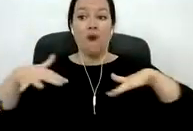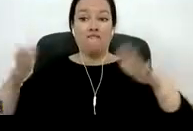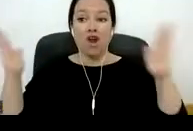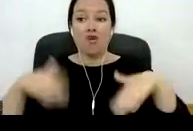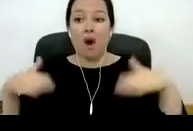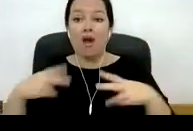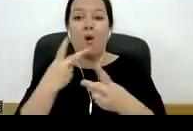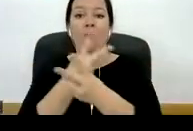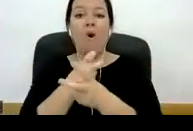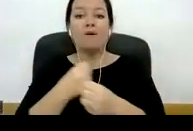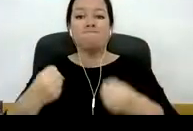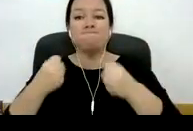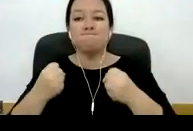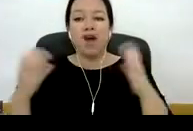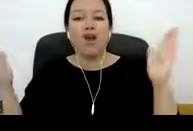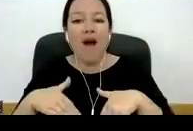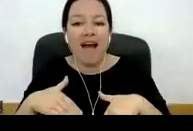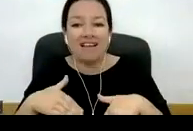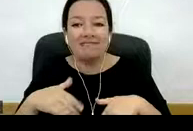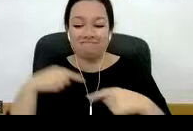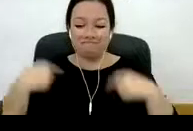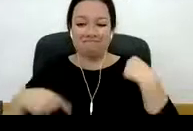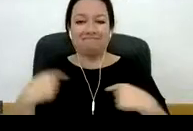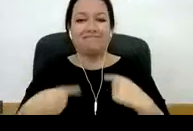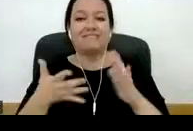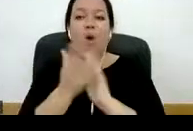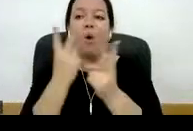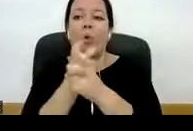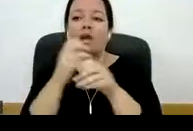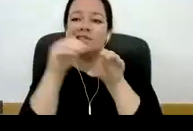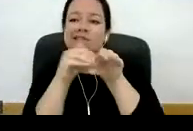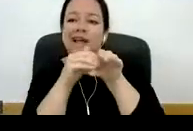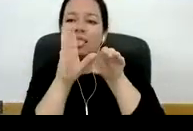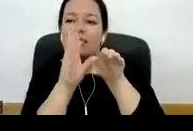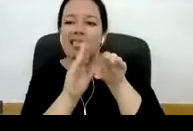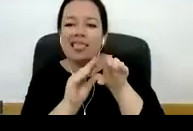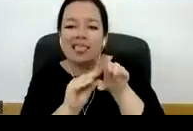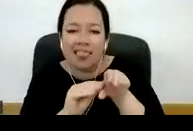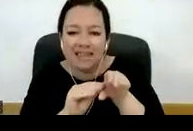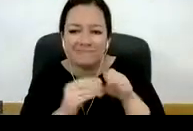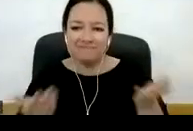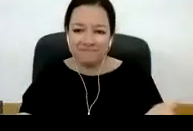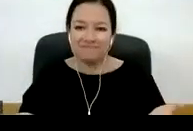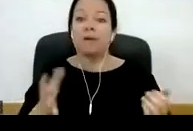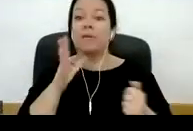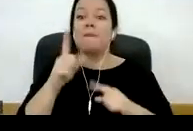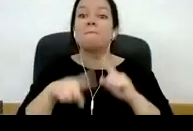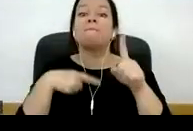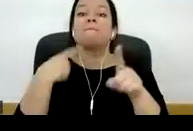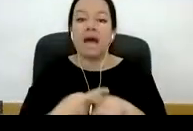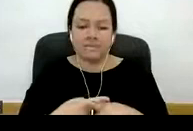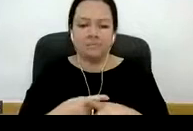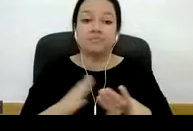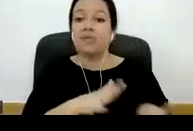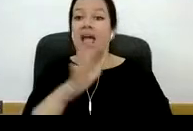correctamente, que el calcio vaya donde tiene que ir y que aumente la densidad de masa ósea. y disminuye la cantidad de agua disponible en el